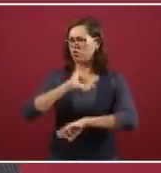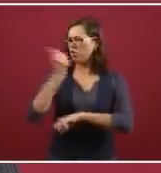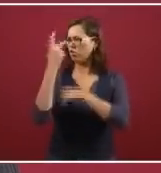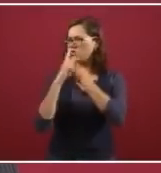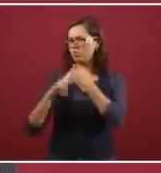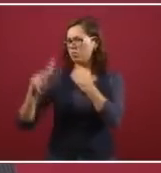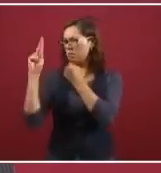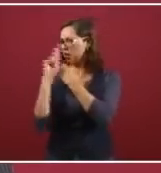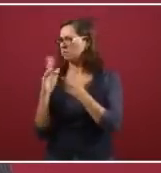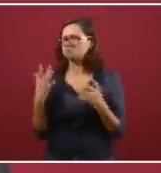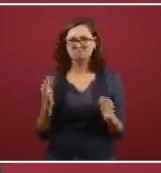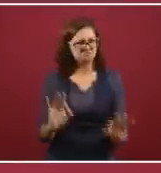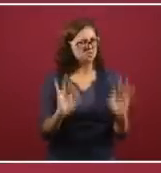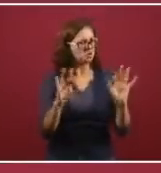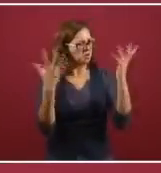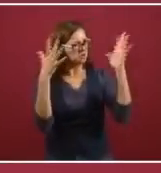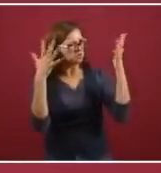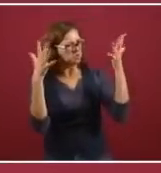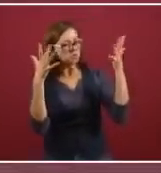Si no cumplen,